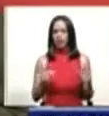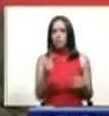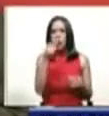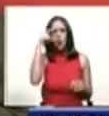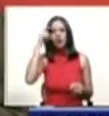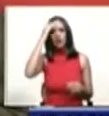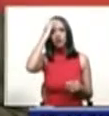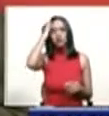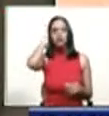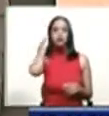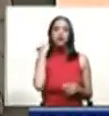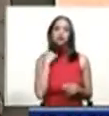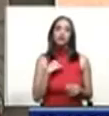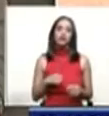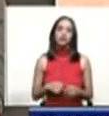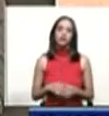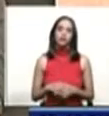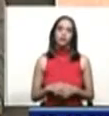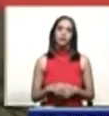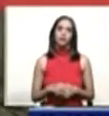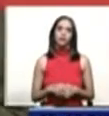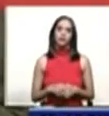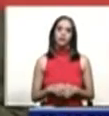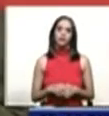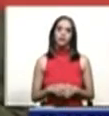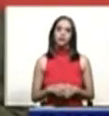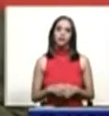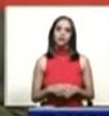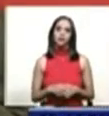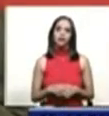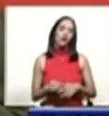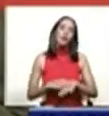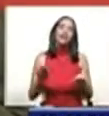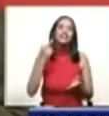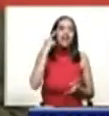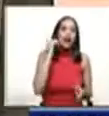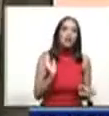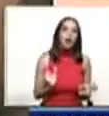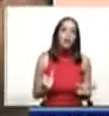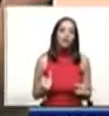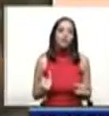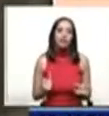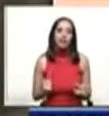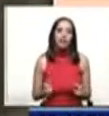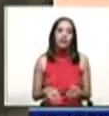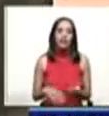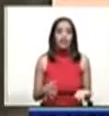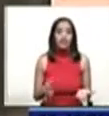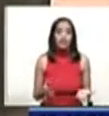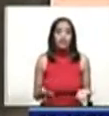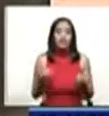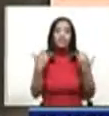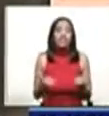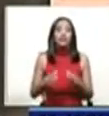Dentro de pocos días nos iremos de vacaciones, pero el 5 de enero estaremos aquí. Porque sabemos... El 3, porque ya sabemos que... Ya todo el